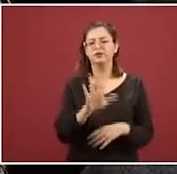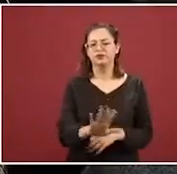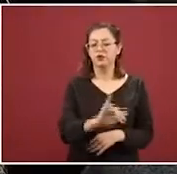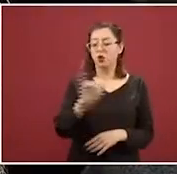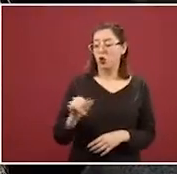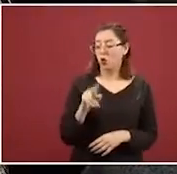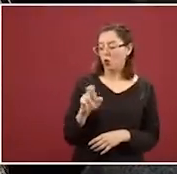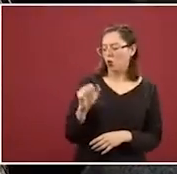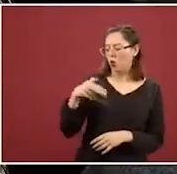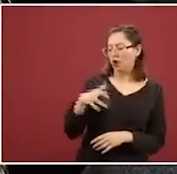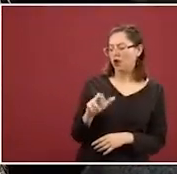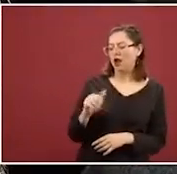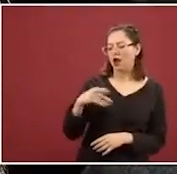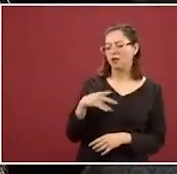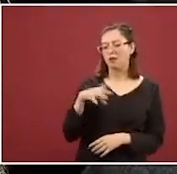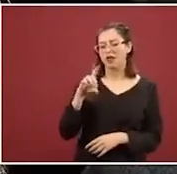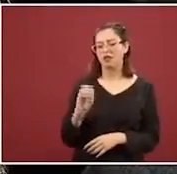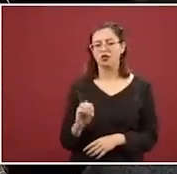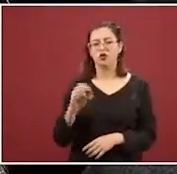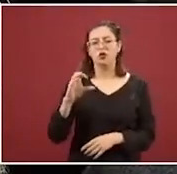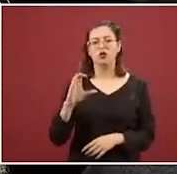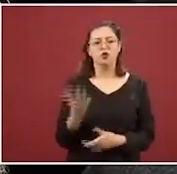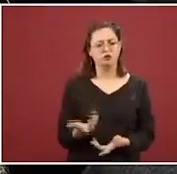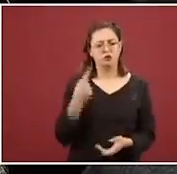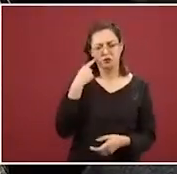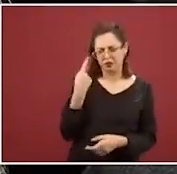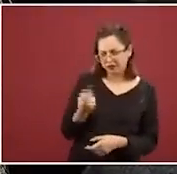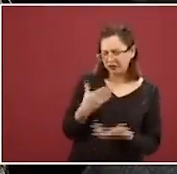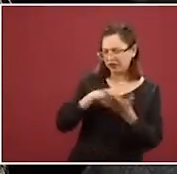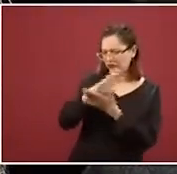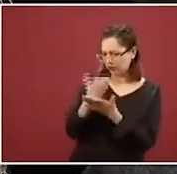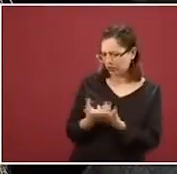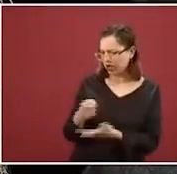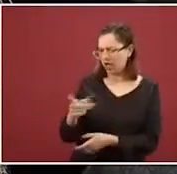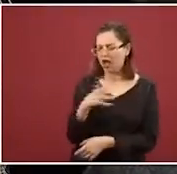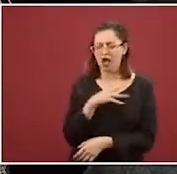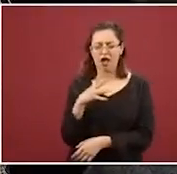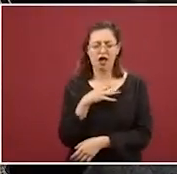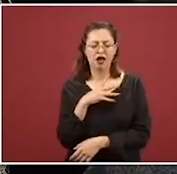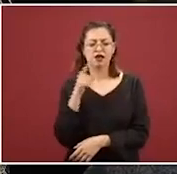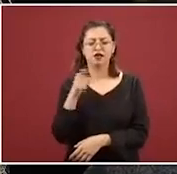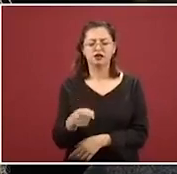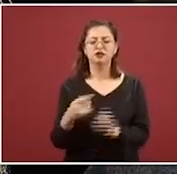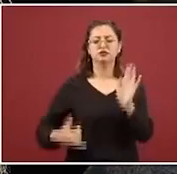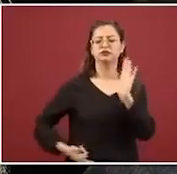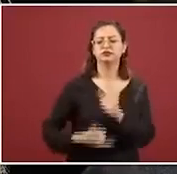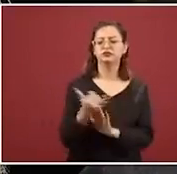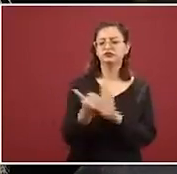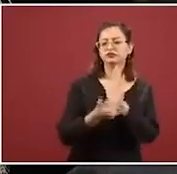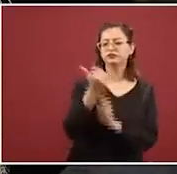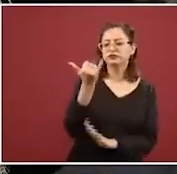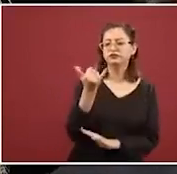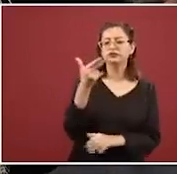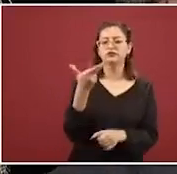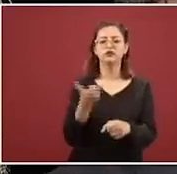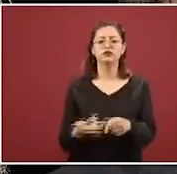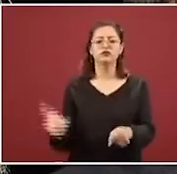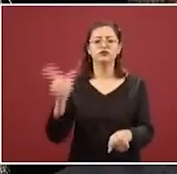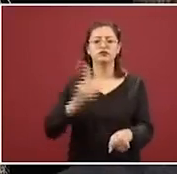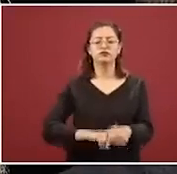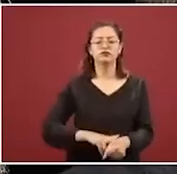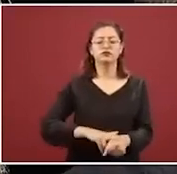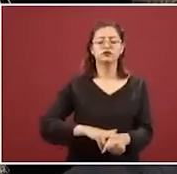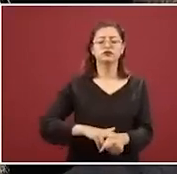uno de los beneficiarios de este tipo de contratos, realizó la construcción del Hospital